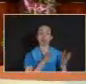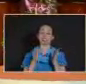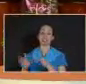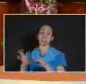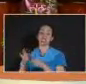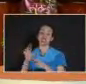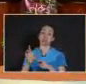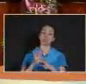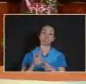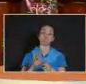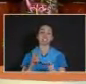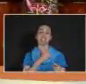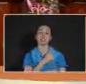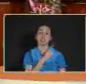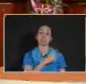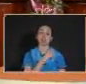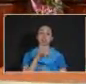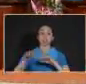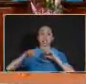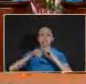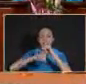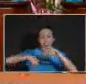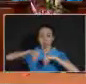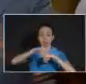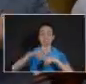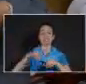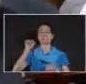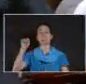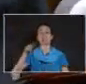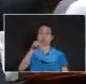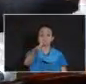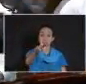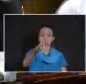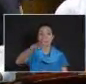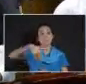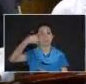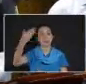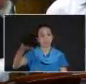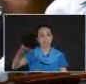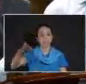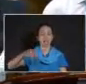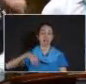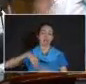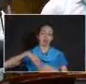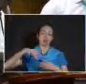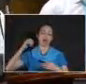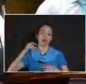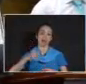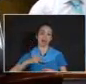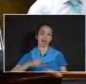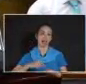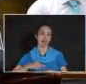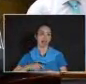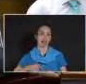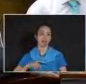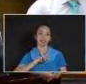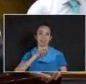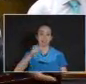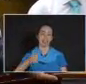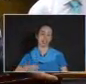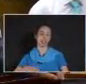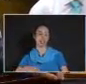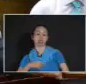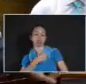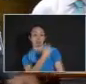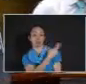Si a usted mañana lo van a operar, le van a hacer una operación que usted la considera muy grave, qué sé yo, de corazón abierto.